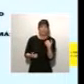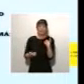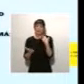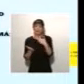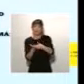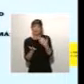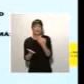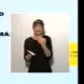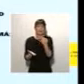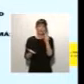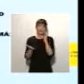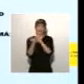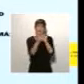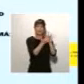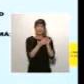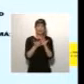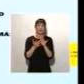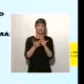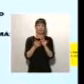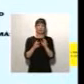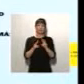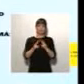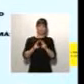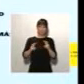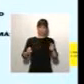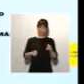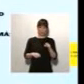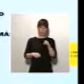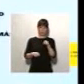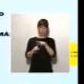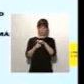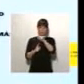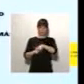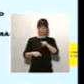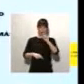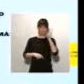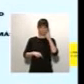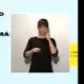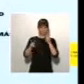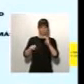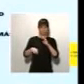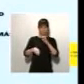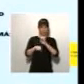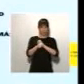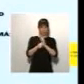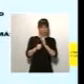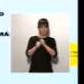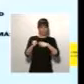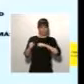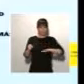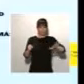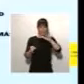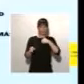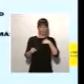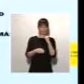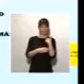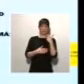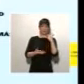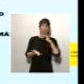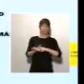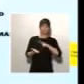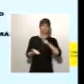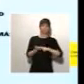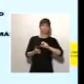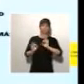validando inicialmente todos los casos que se identificaban en España y, posteriormente, quedando al servicio